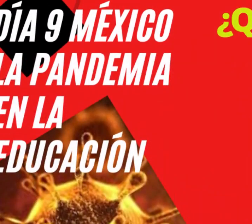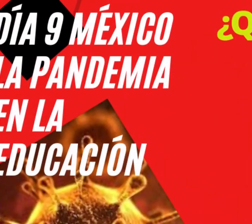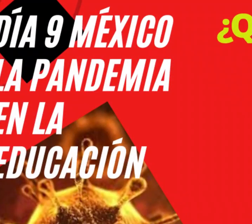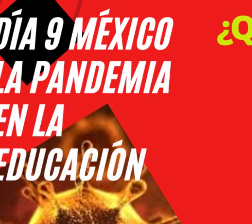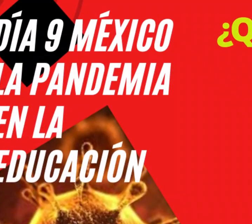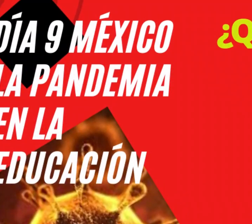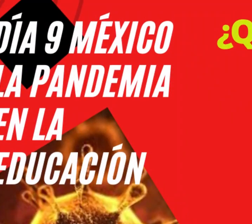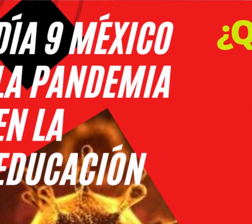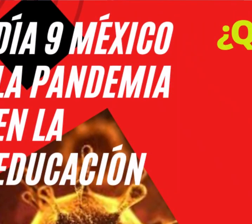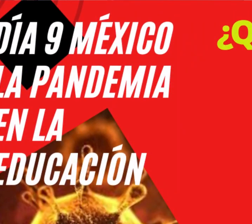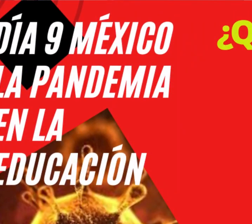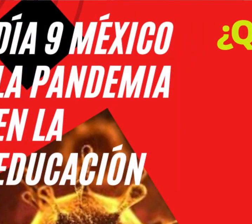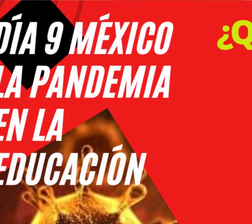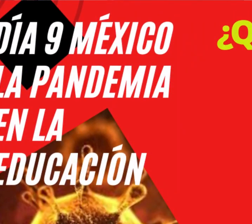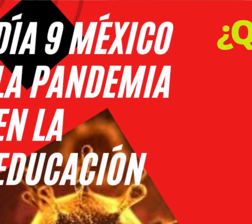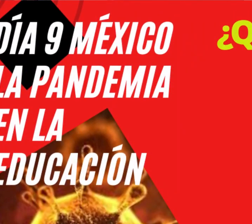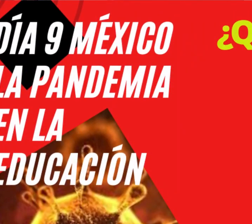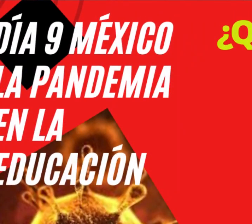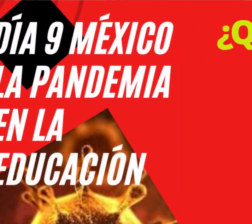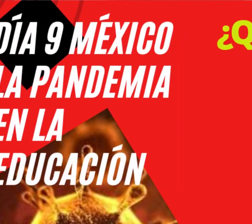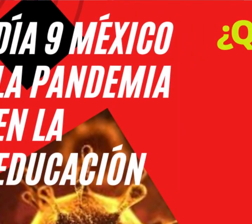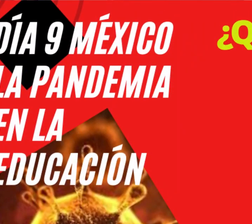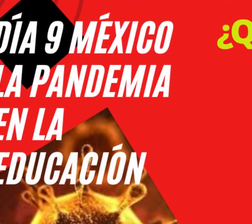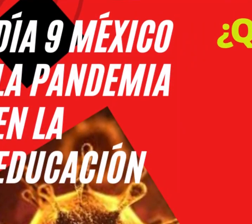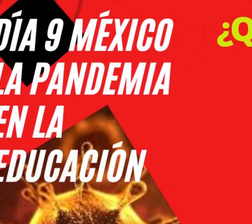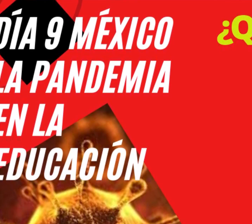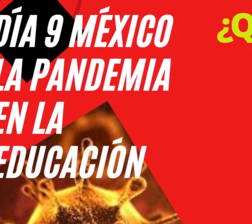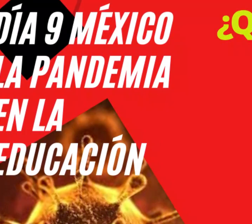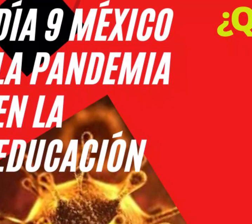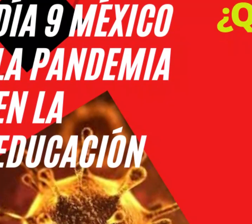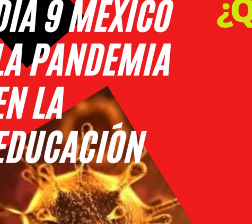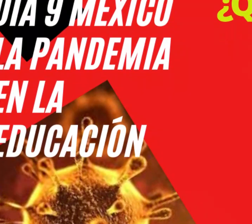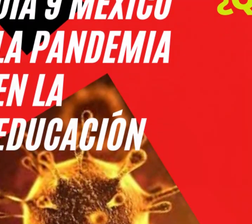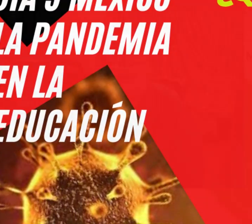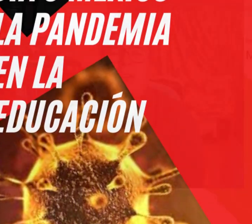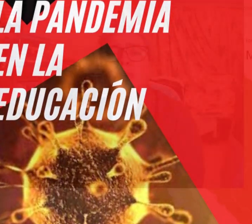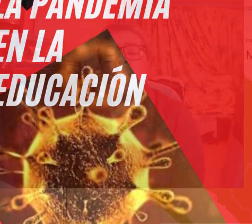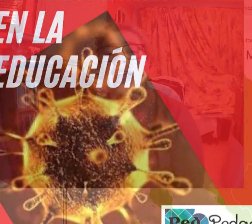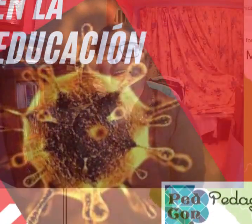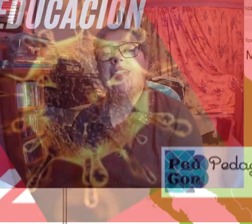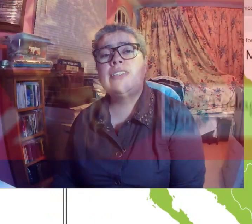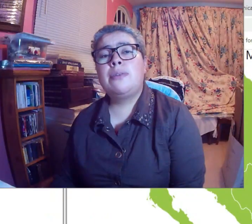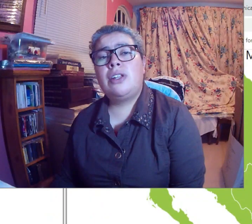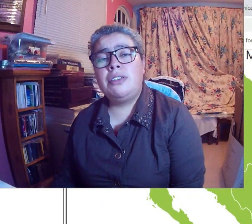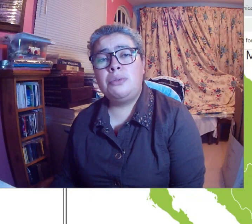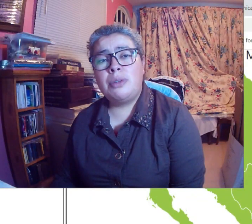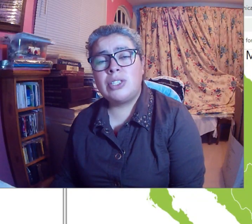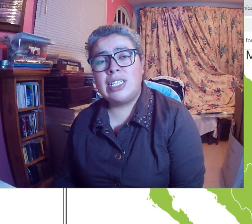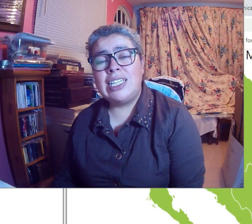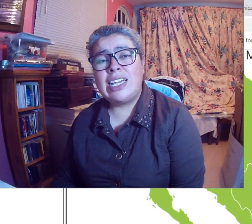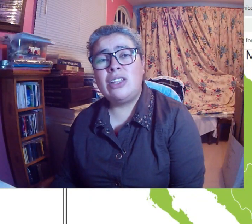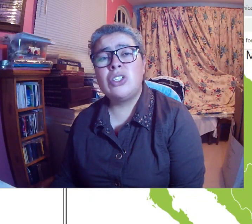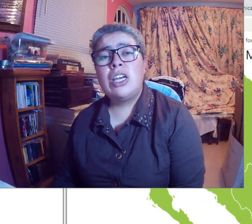distancia. Entonces, ¿qué es lo que pasó el día de hoy en la conferencia y de por qué estamos hablando ahora de este boletín